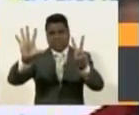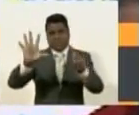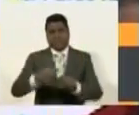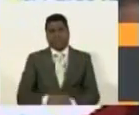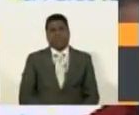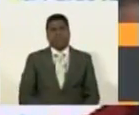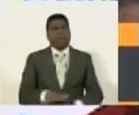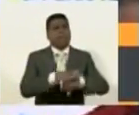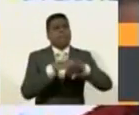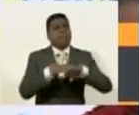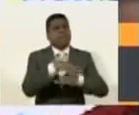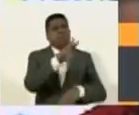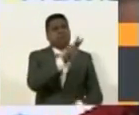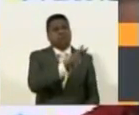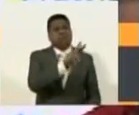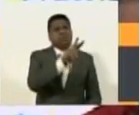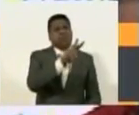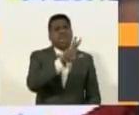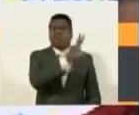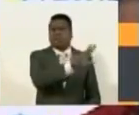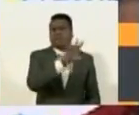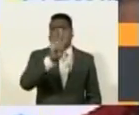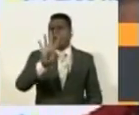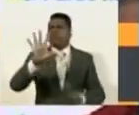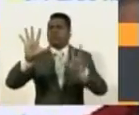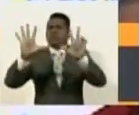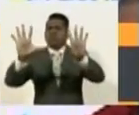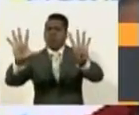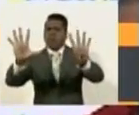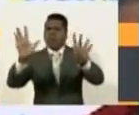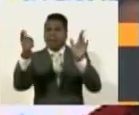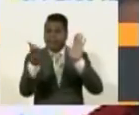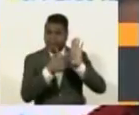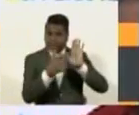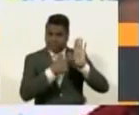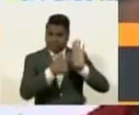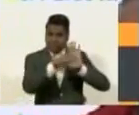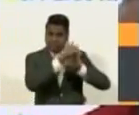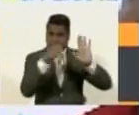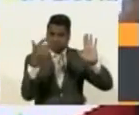perdón, 347 al 349. Aquí está.